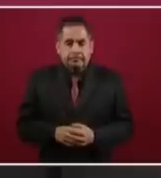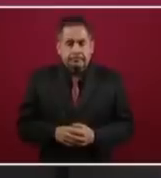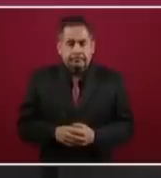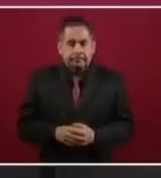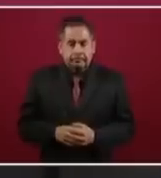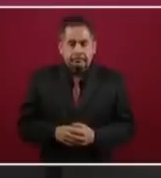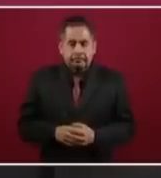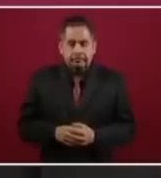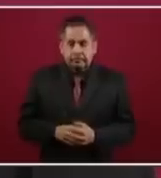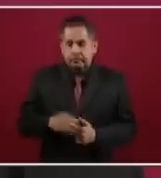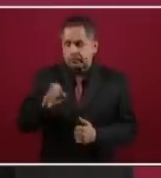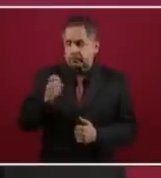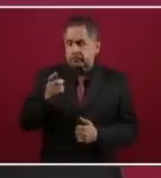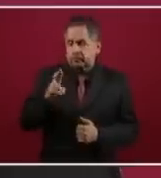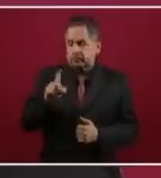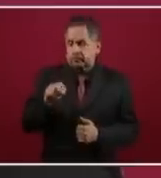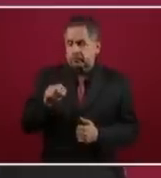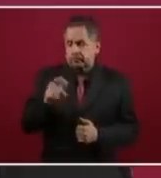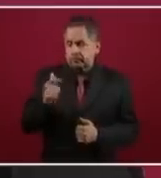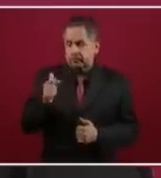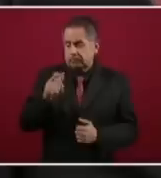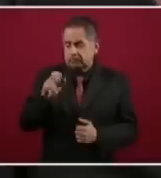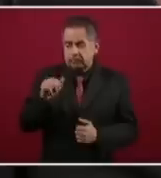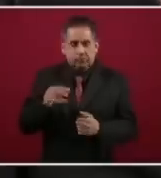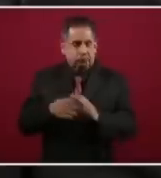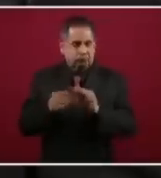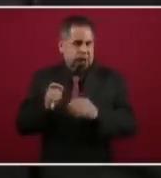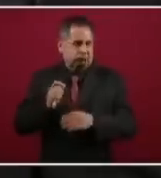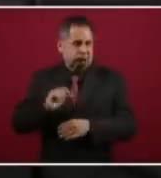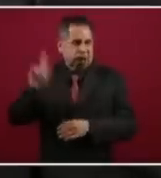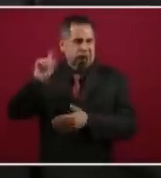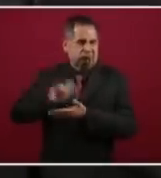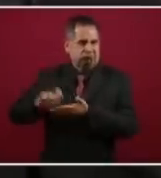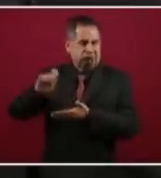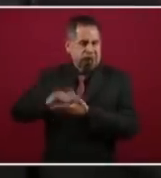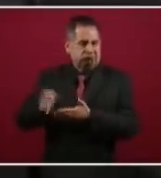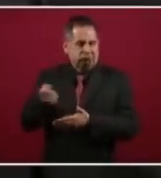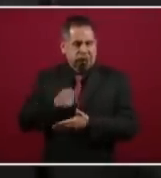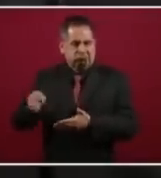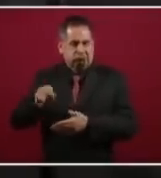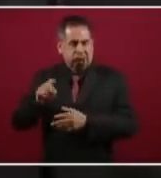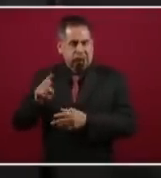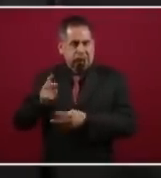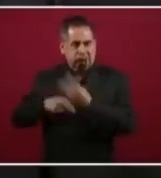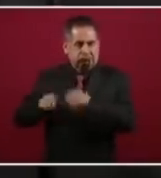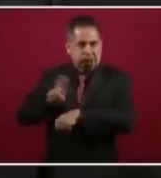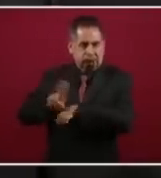Y Eduardo Galeano, ese gran escritor uruguayo,